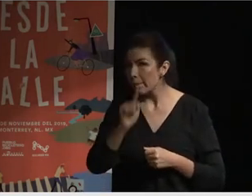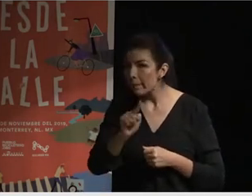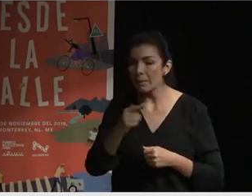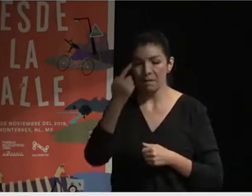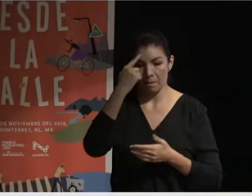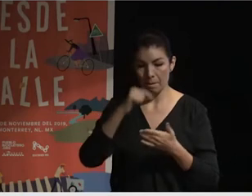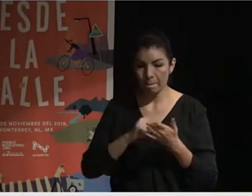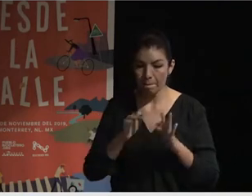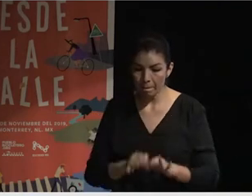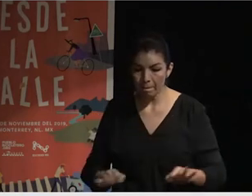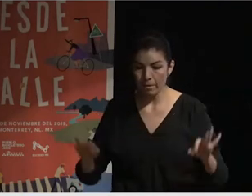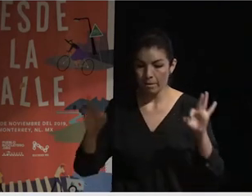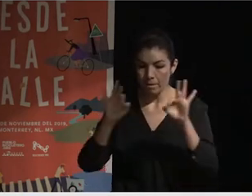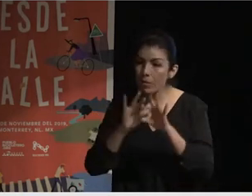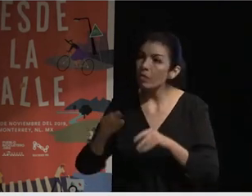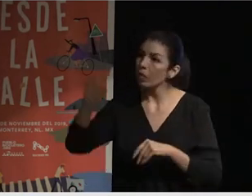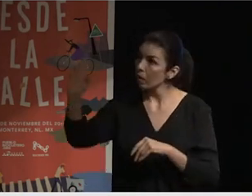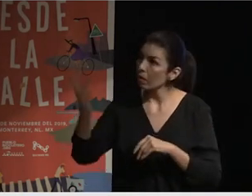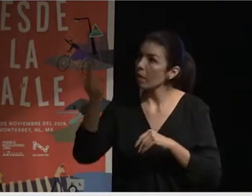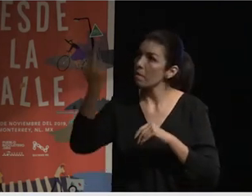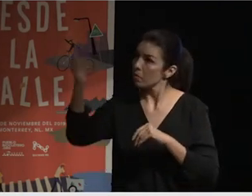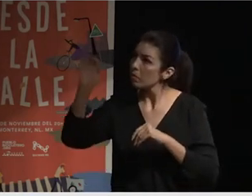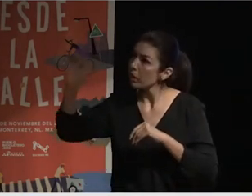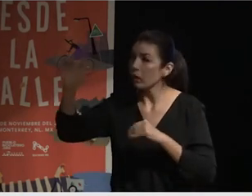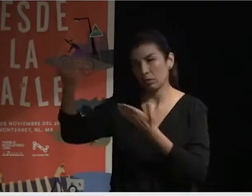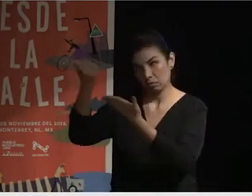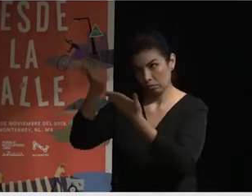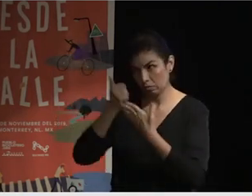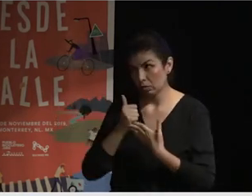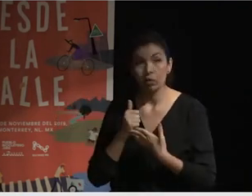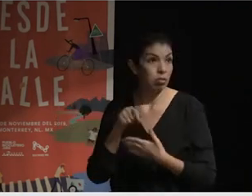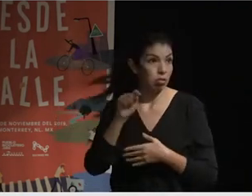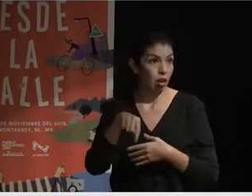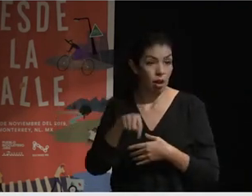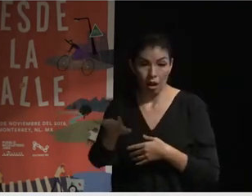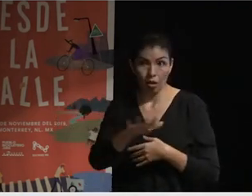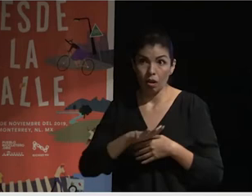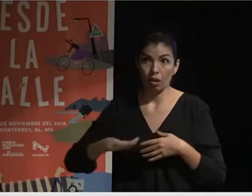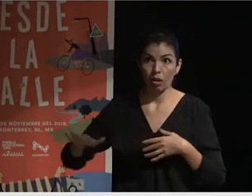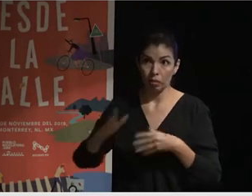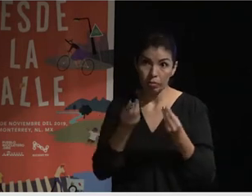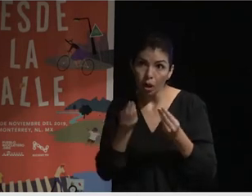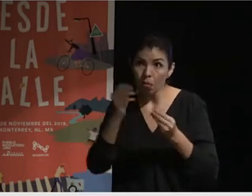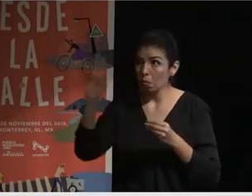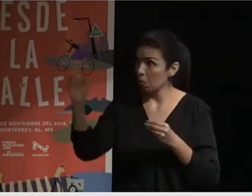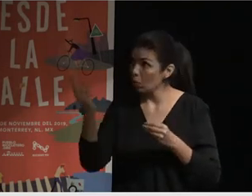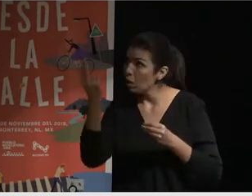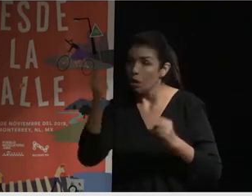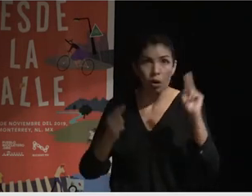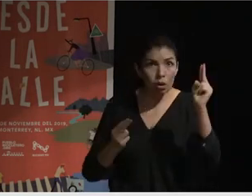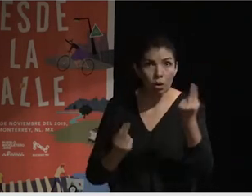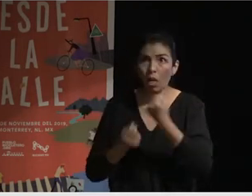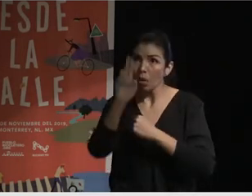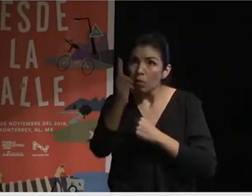importante. Nosotros tenemos universidades cercanas a donde vayamos, ¿no? Y pocas veces nos atrevemos a ir a pedir ayuda,